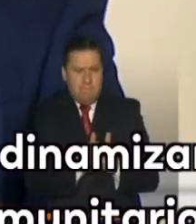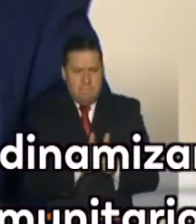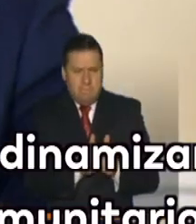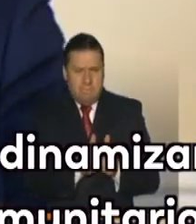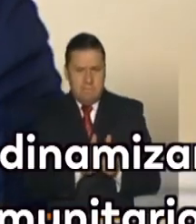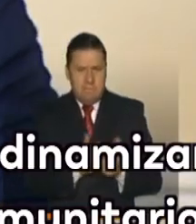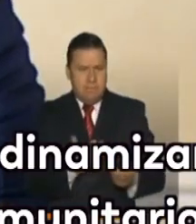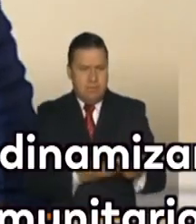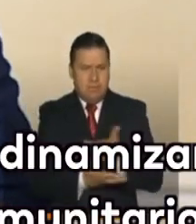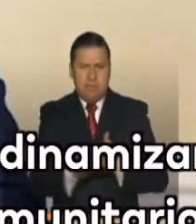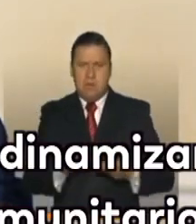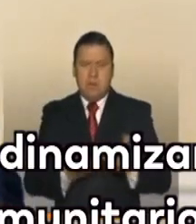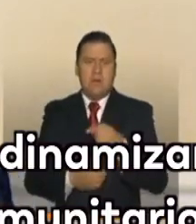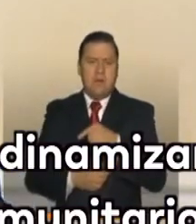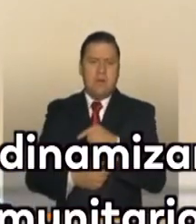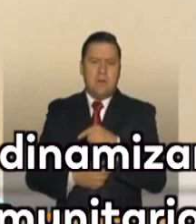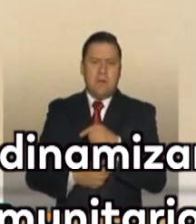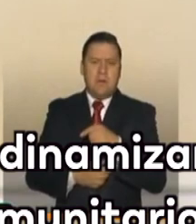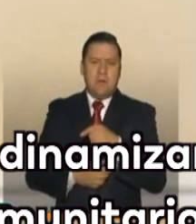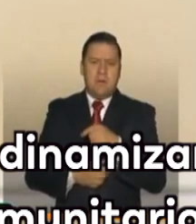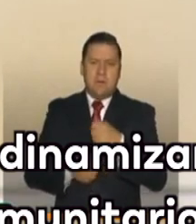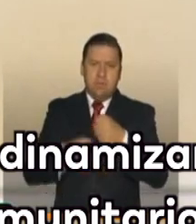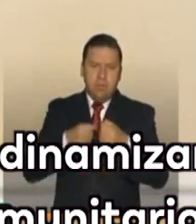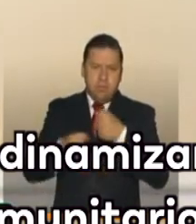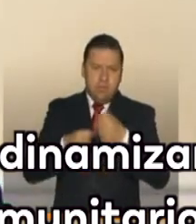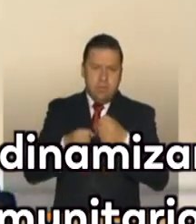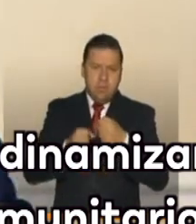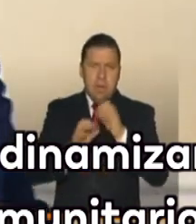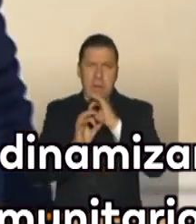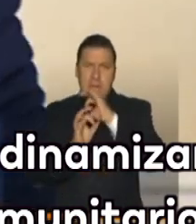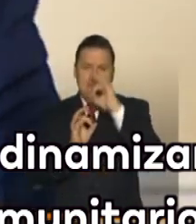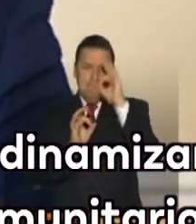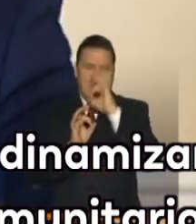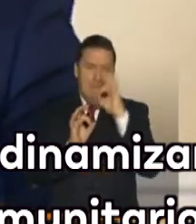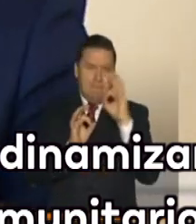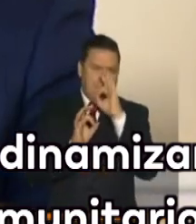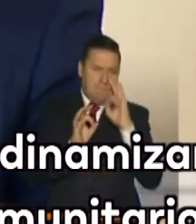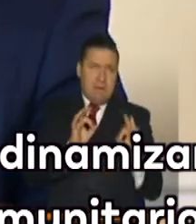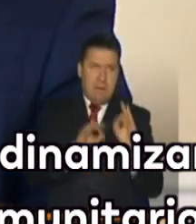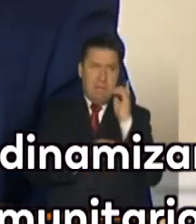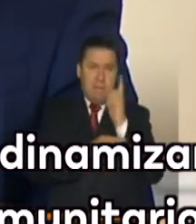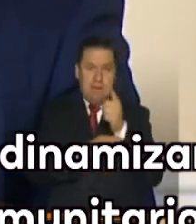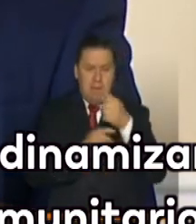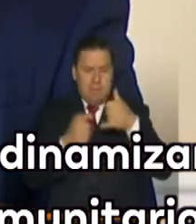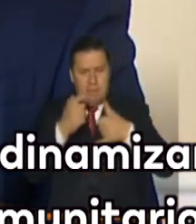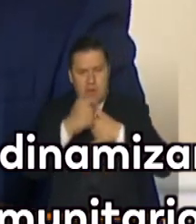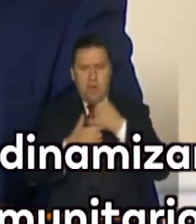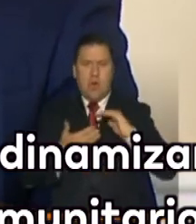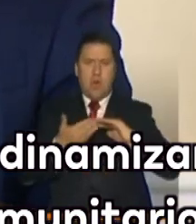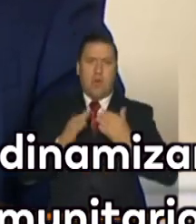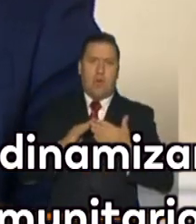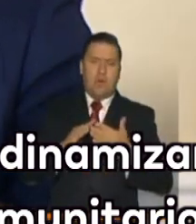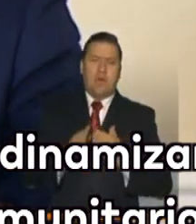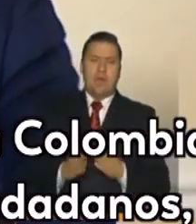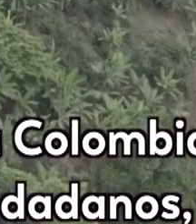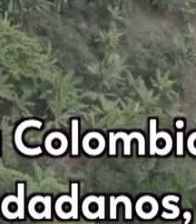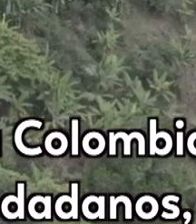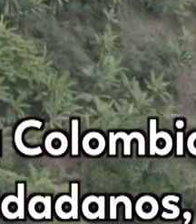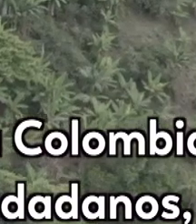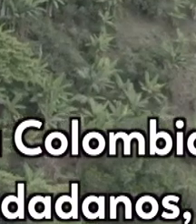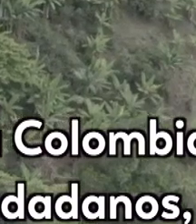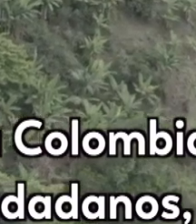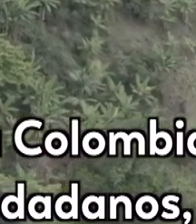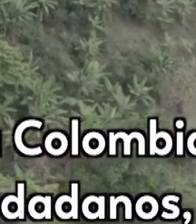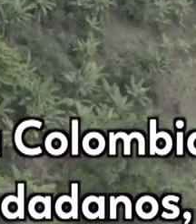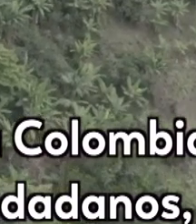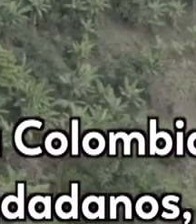de dinamizar los medios regionales, los medios comunitarios,